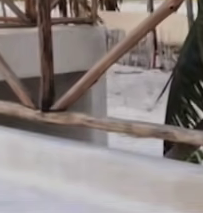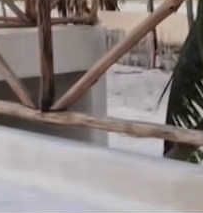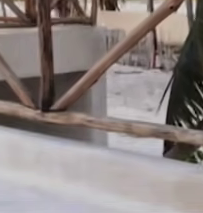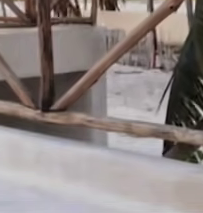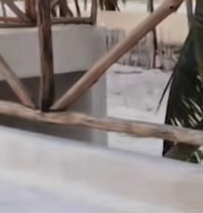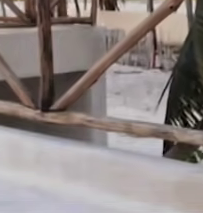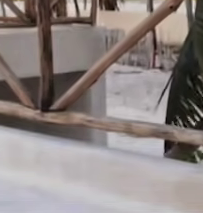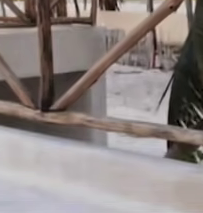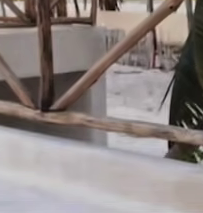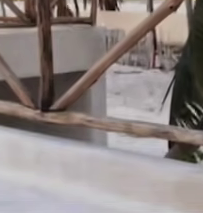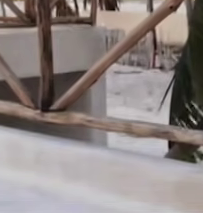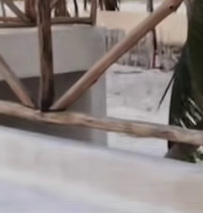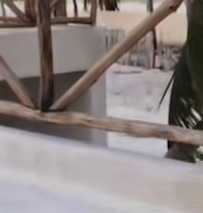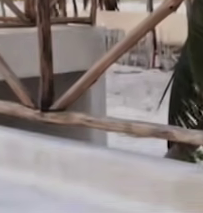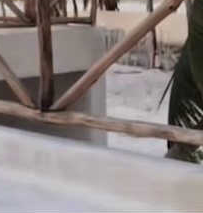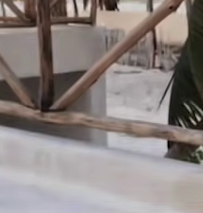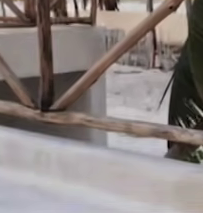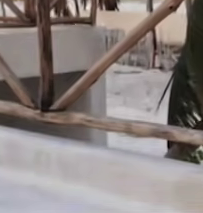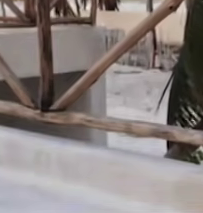Otra vez.